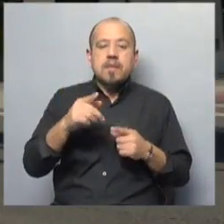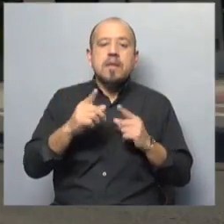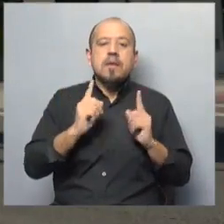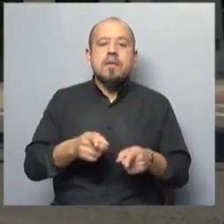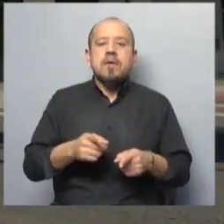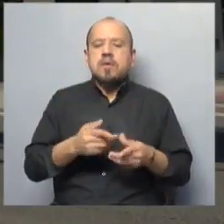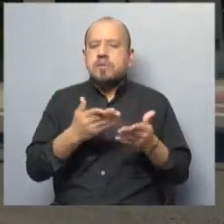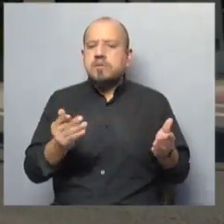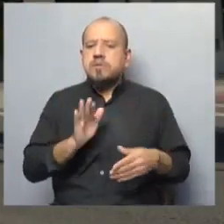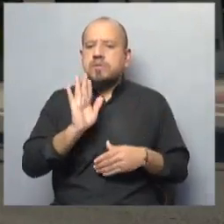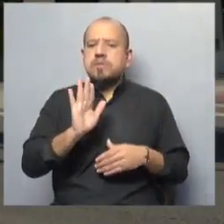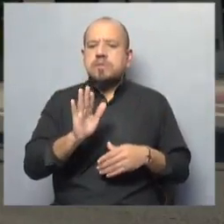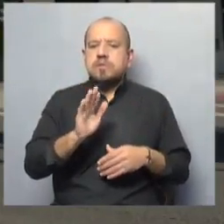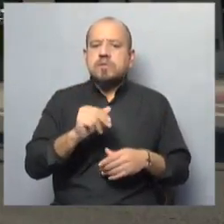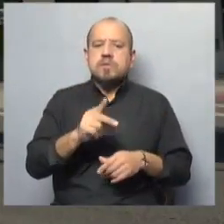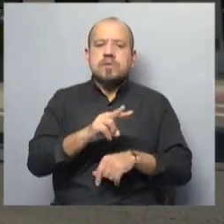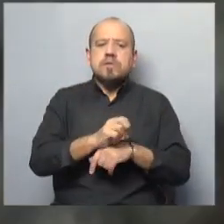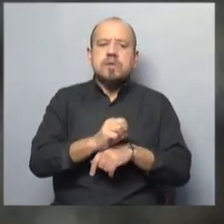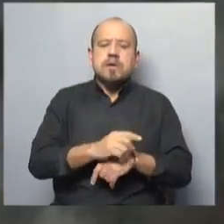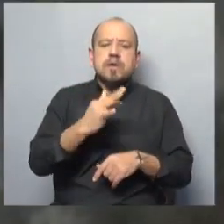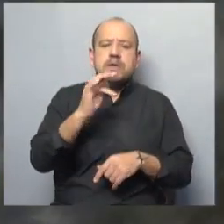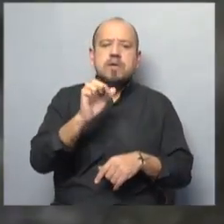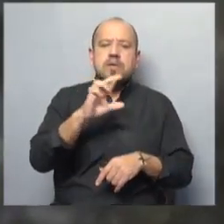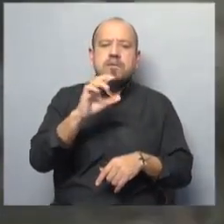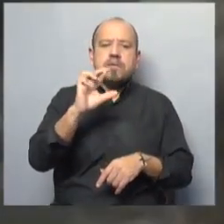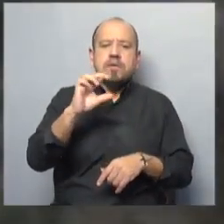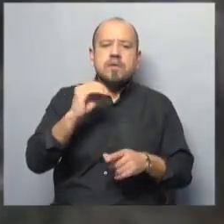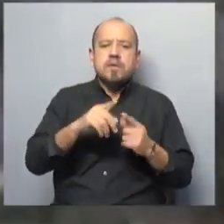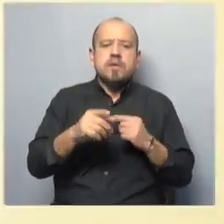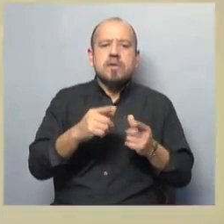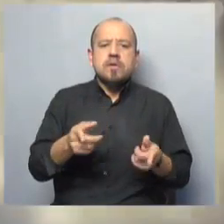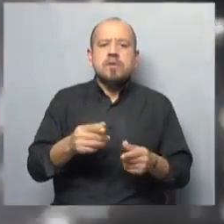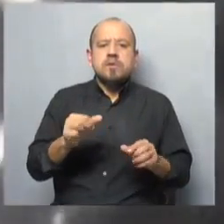investigado por las amenazas contra la fiscal Mónica Ferrero y el atentado con bomba